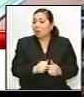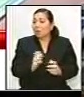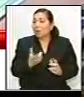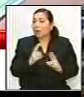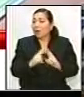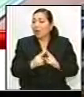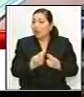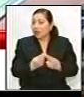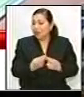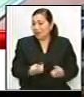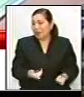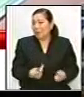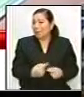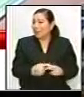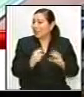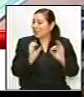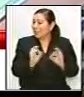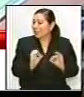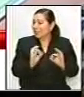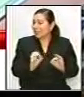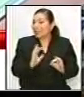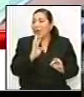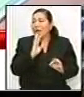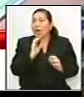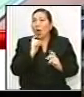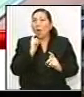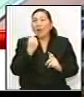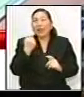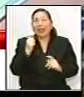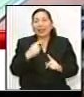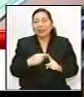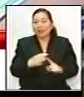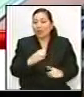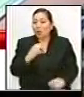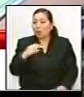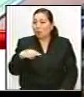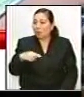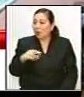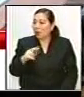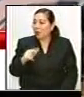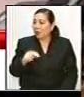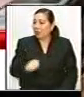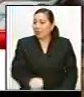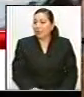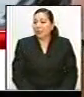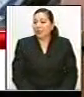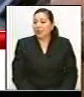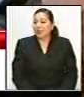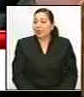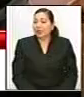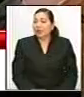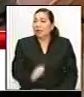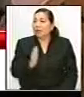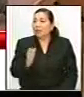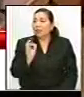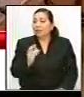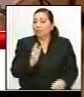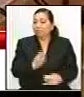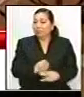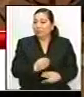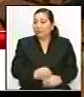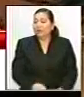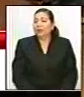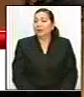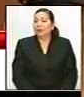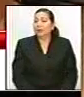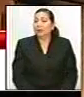una reunión. Siempre estaba con el señor Moreno, porque ella siempre decía, sí, hay donde el señor Moreno. O sea, y un